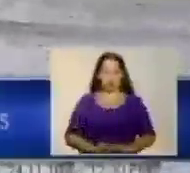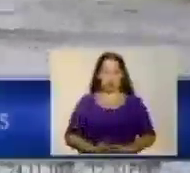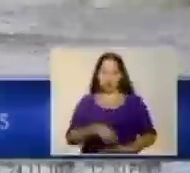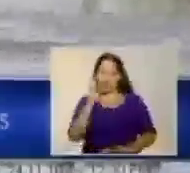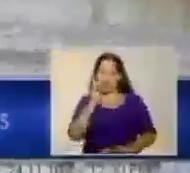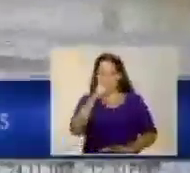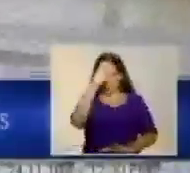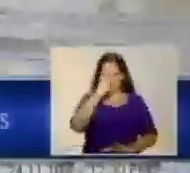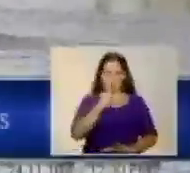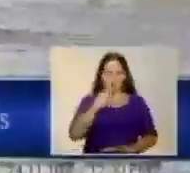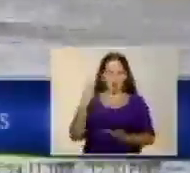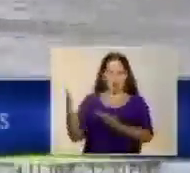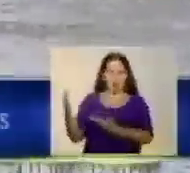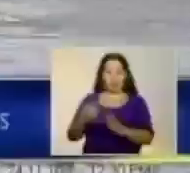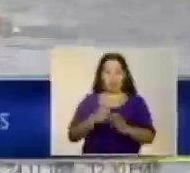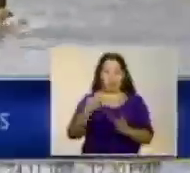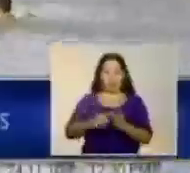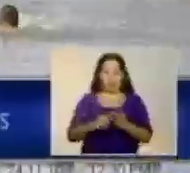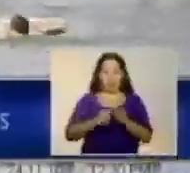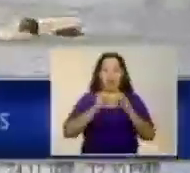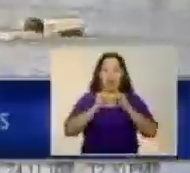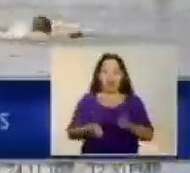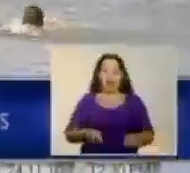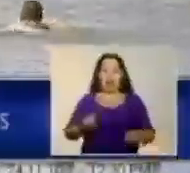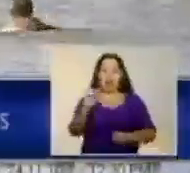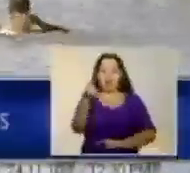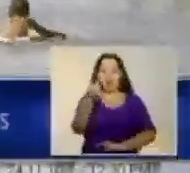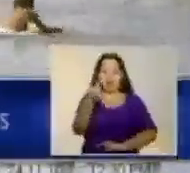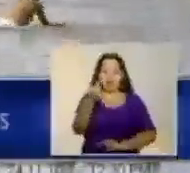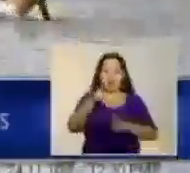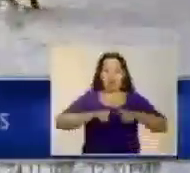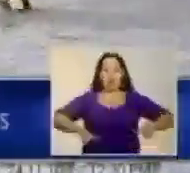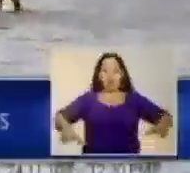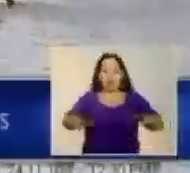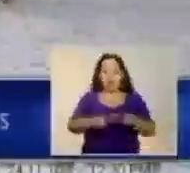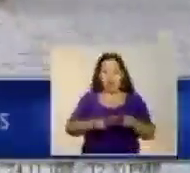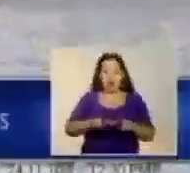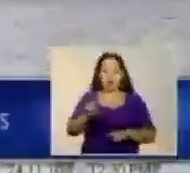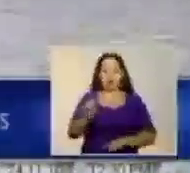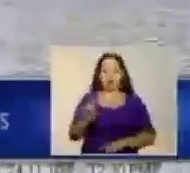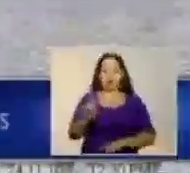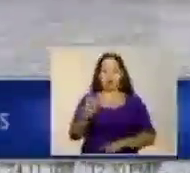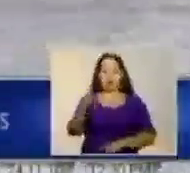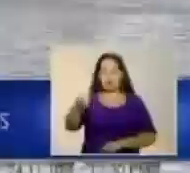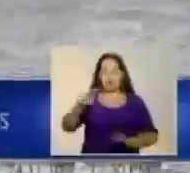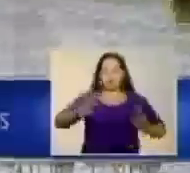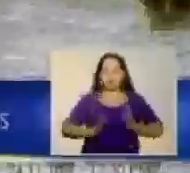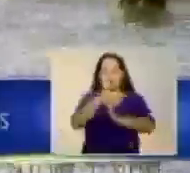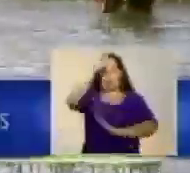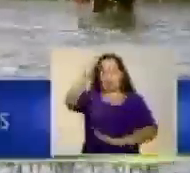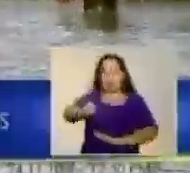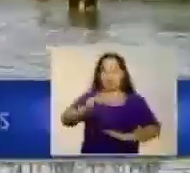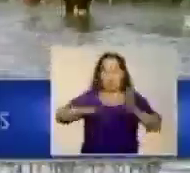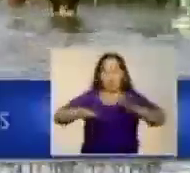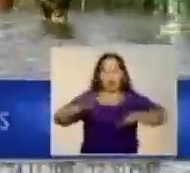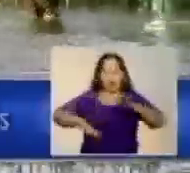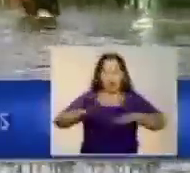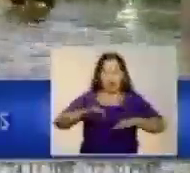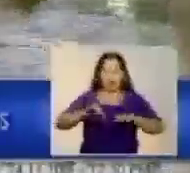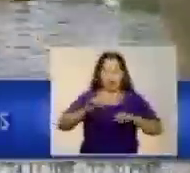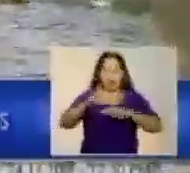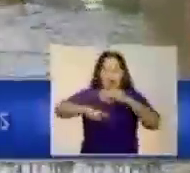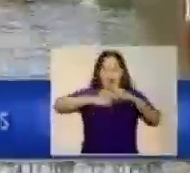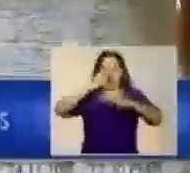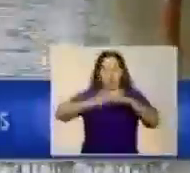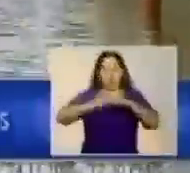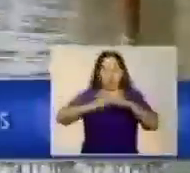las imágenes, entonces estas son las calles principales del sector La Trinidad, en San José de Barlovento, Río